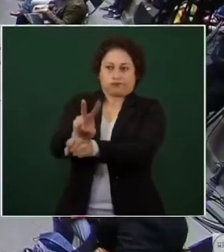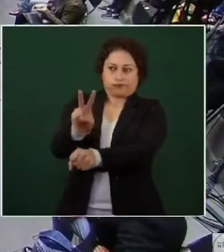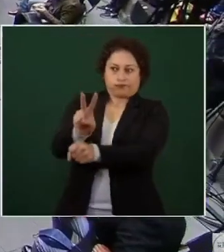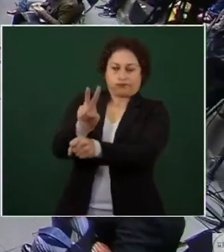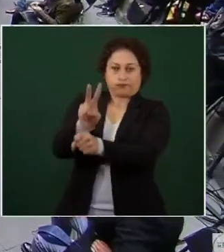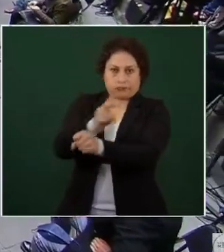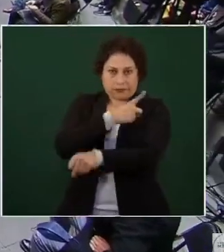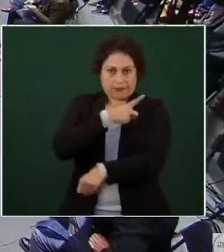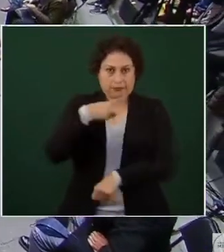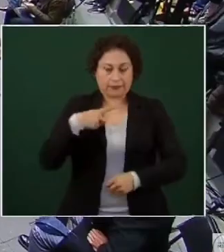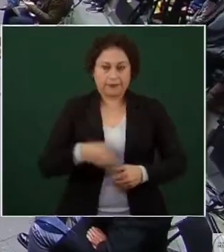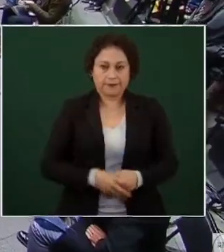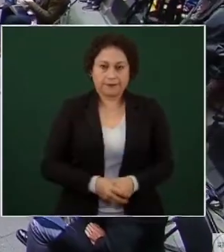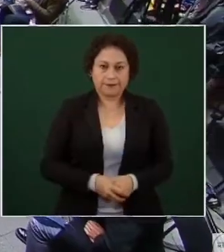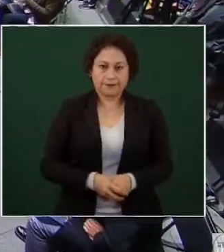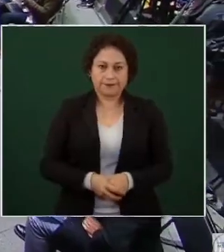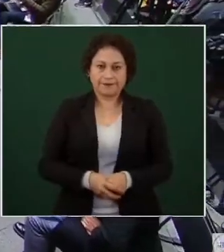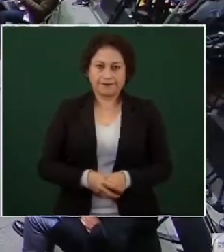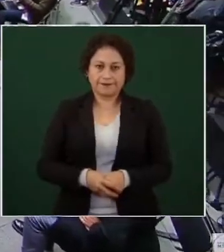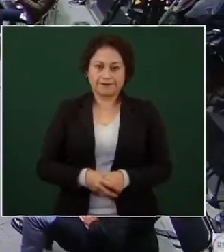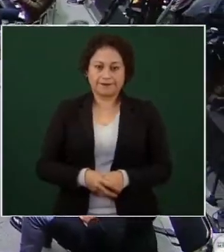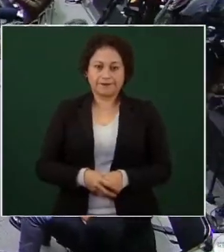supervisar.